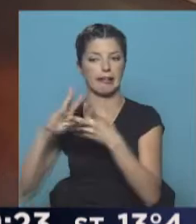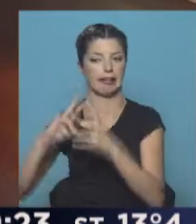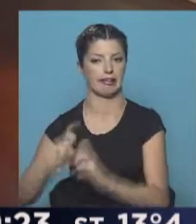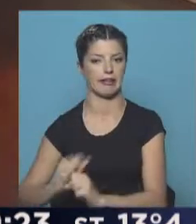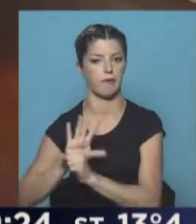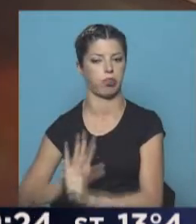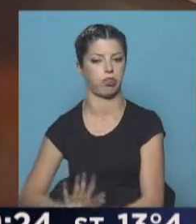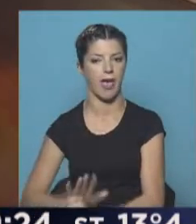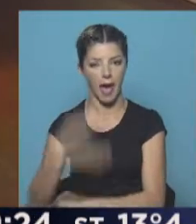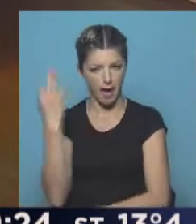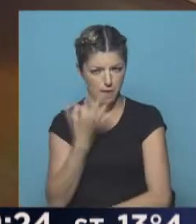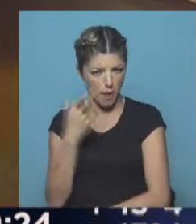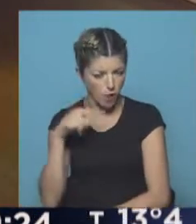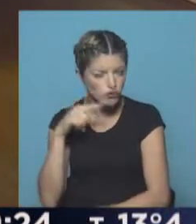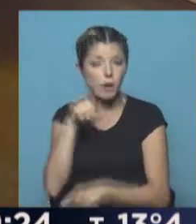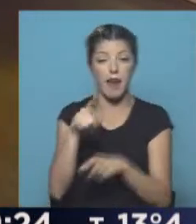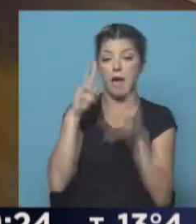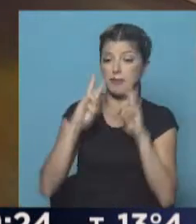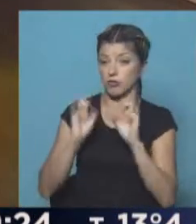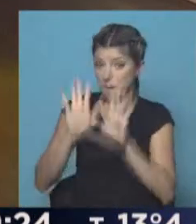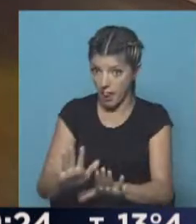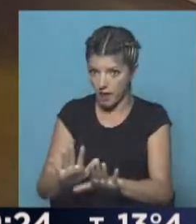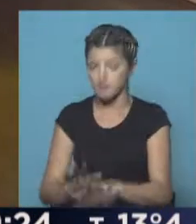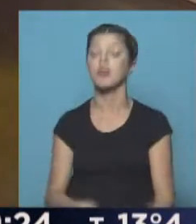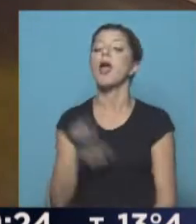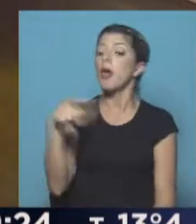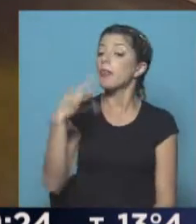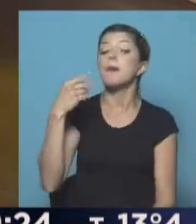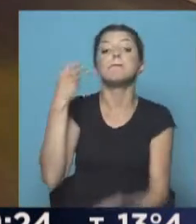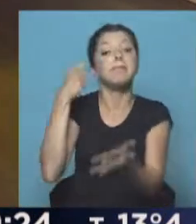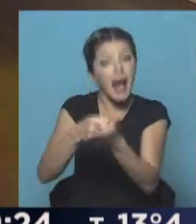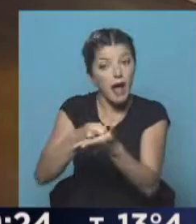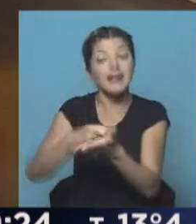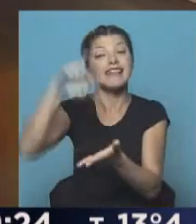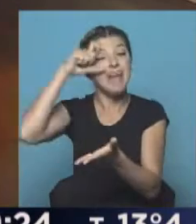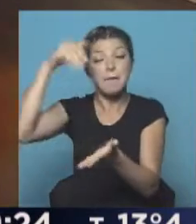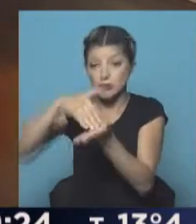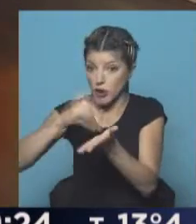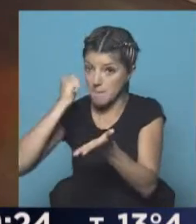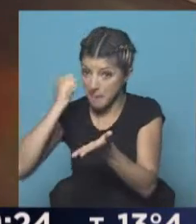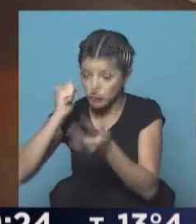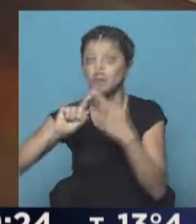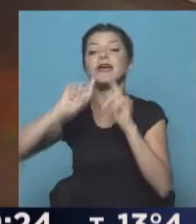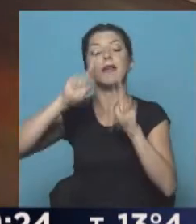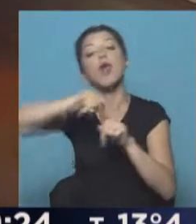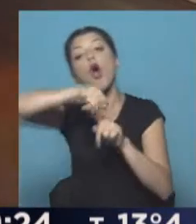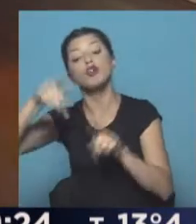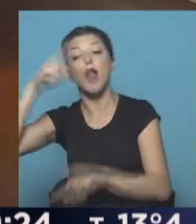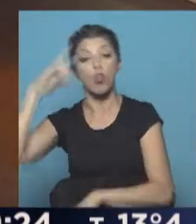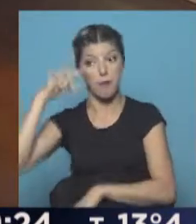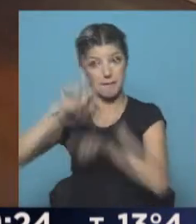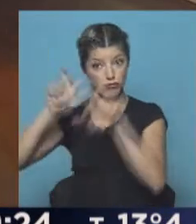investigación. Le dictó un embargo de 10 millones de pesos y también procesó, en este caso sin prisión preventiva, a otros 9